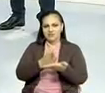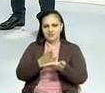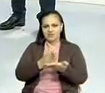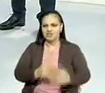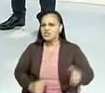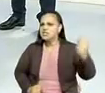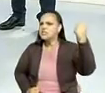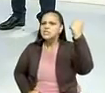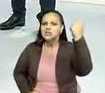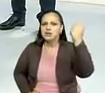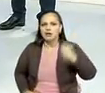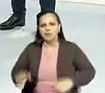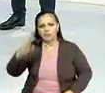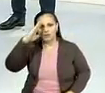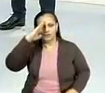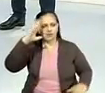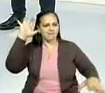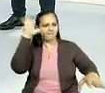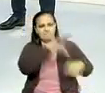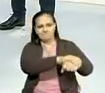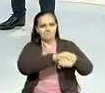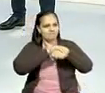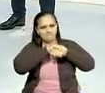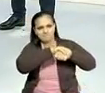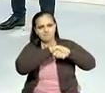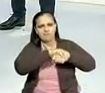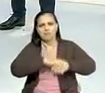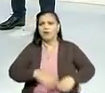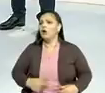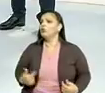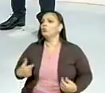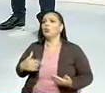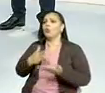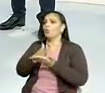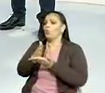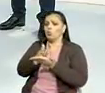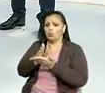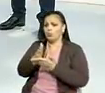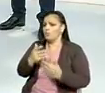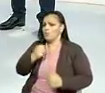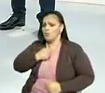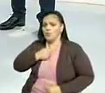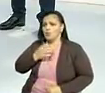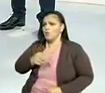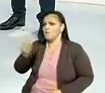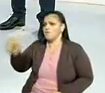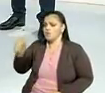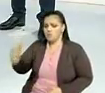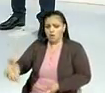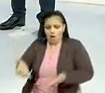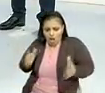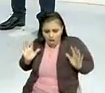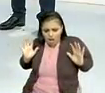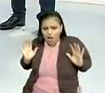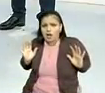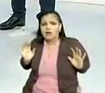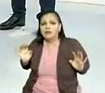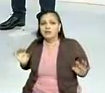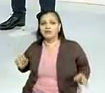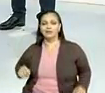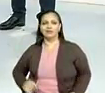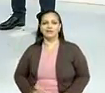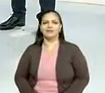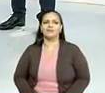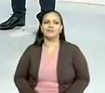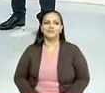Después ponte al chef, el chef. Yo soy chef. Y quiere pasarte una jama. Y que tenía un cuchillote. Cuchillote. Y